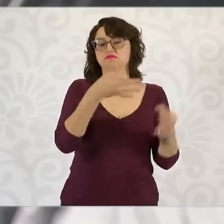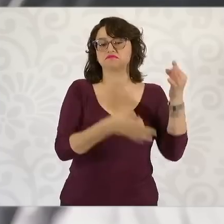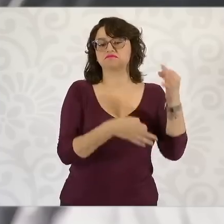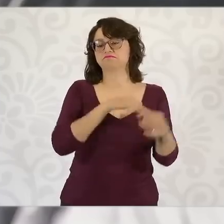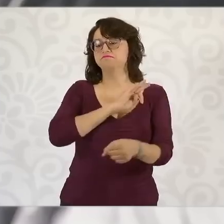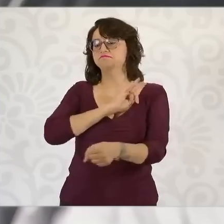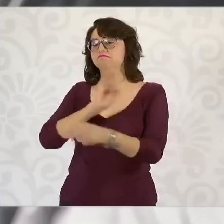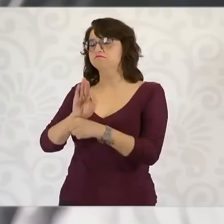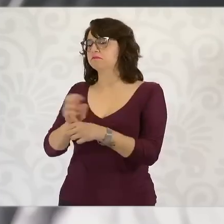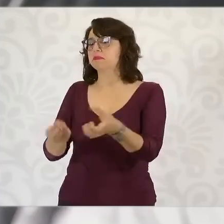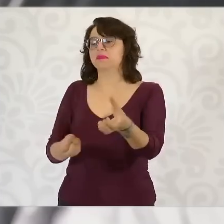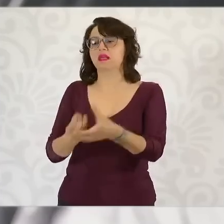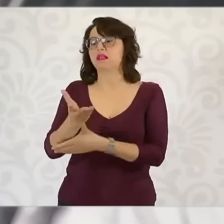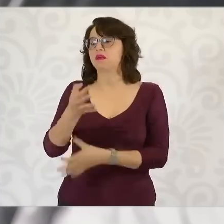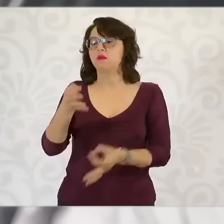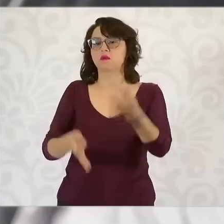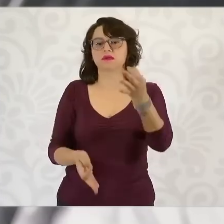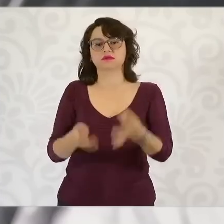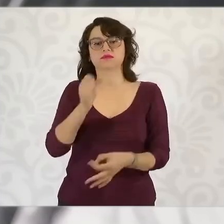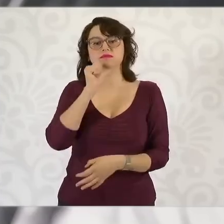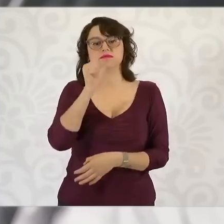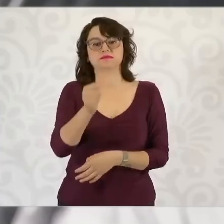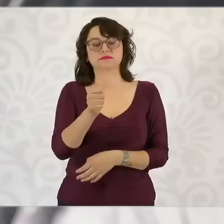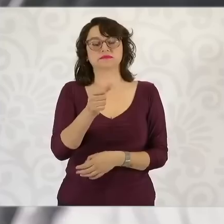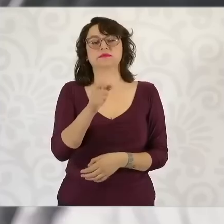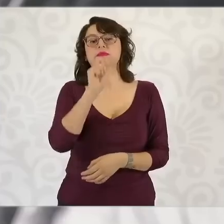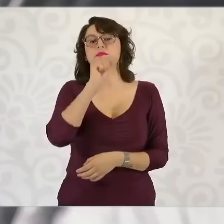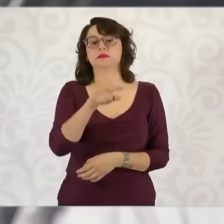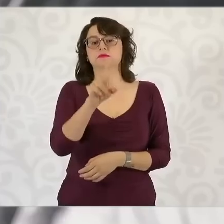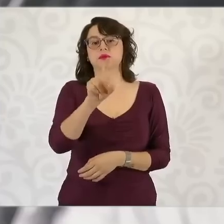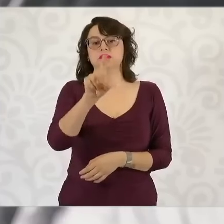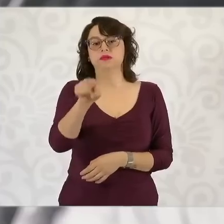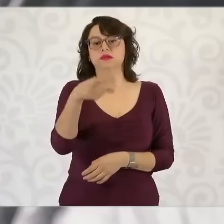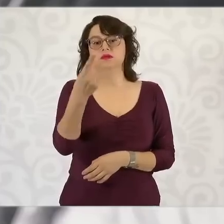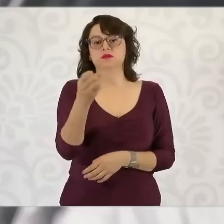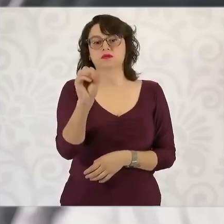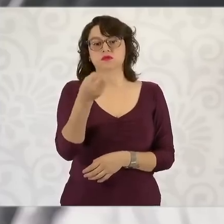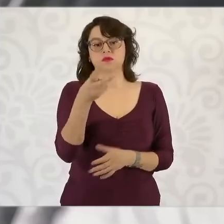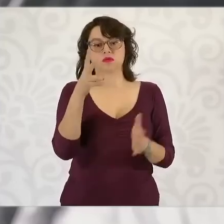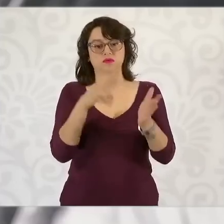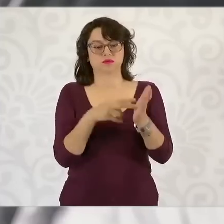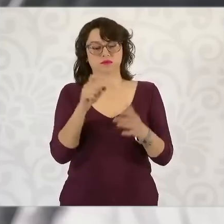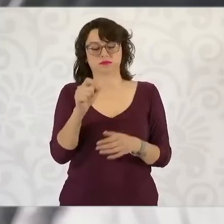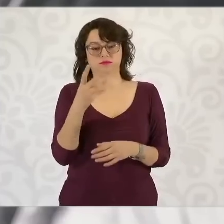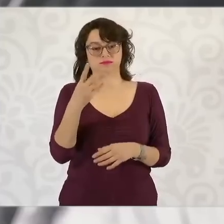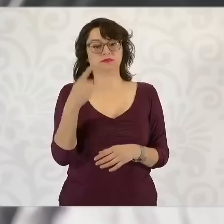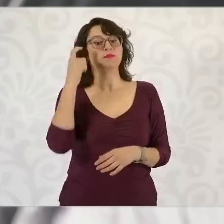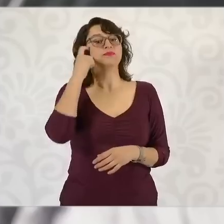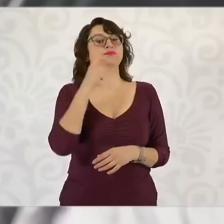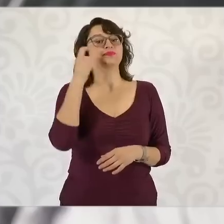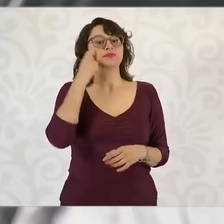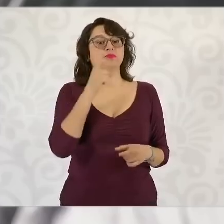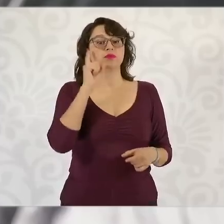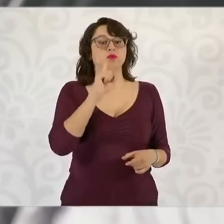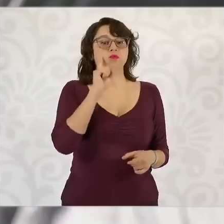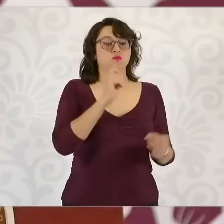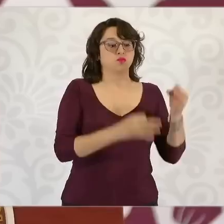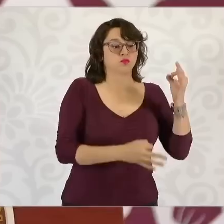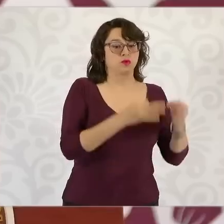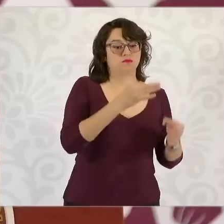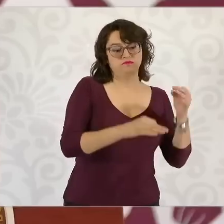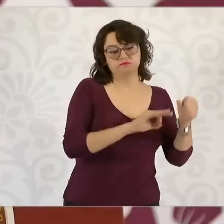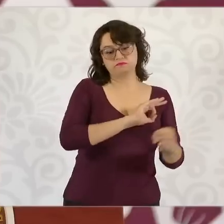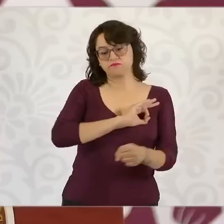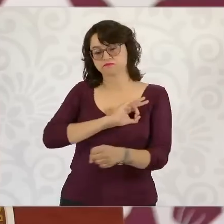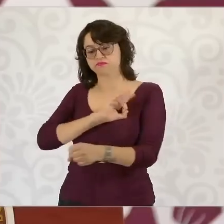su inmediata libertad. De igual manera, el 31 de octubre del 2024, una jueza de Guerrero determinó auto de libertad a Nabor N.,